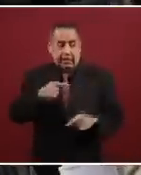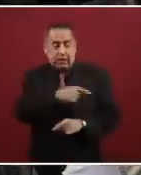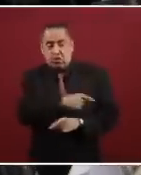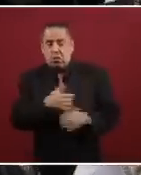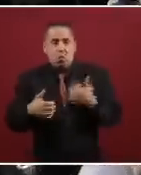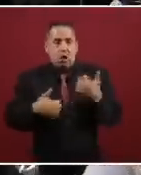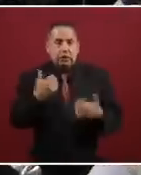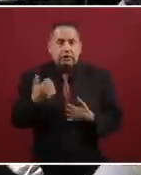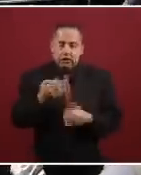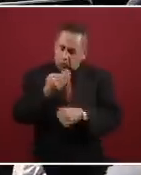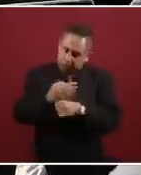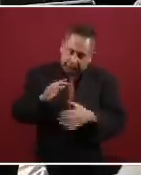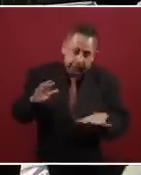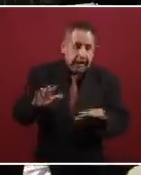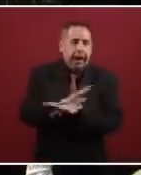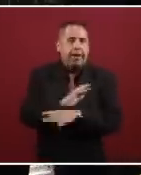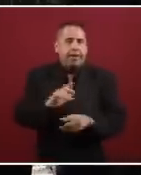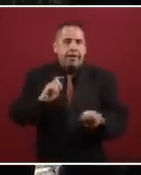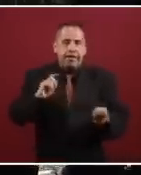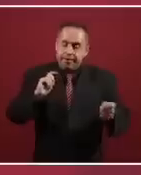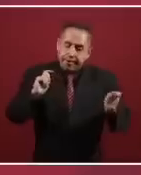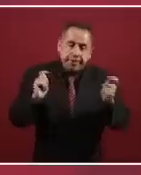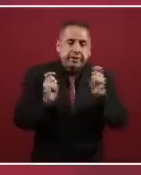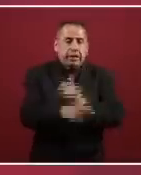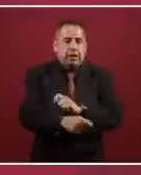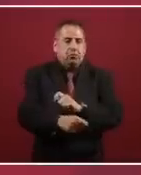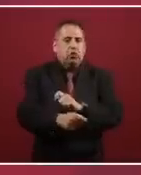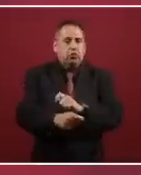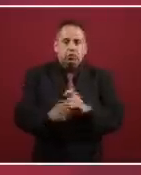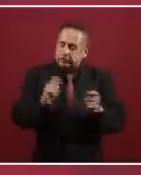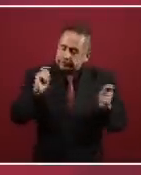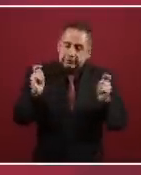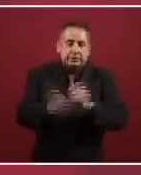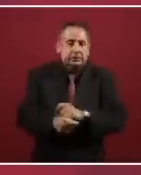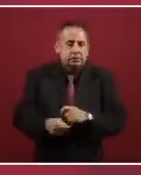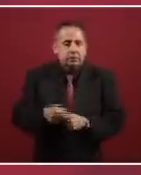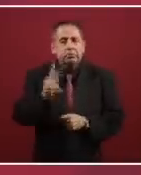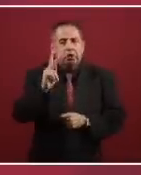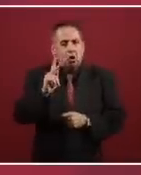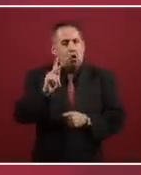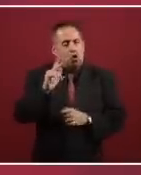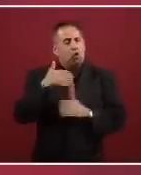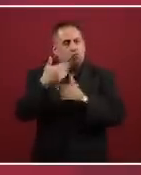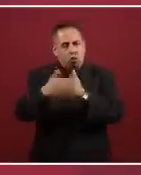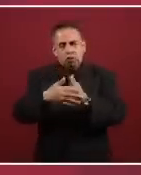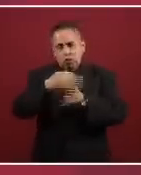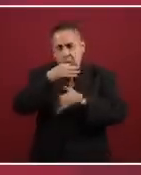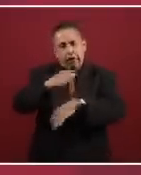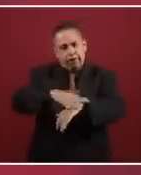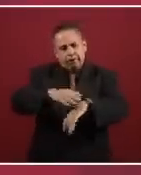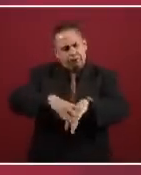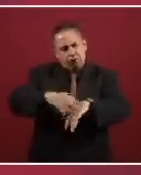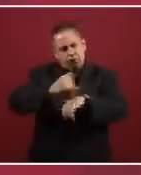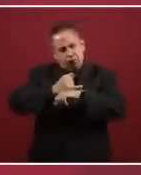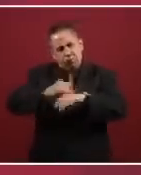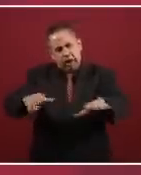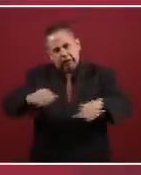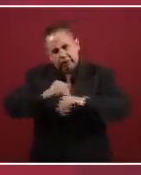porque son cambios que se están llevando a cabo, pero sí vamos a informar por